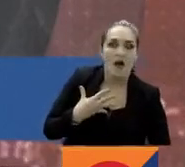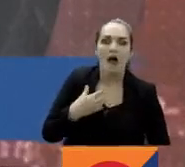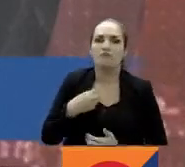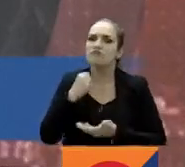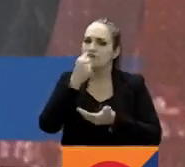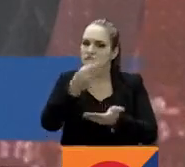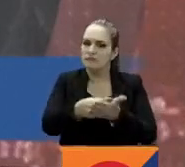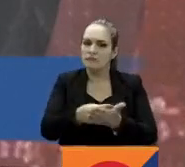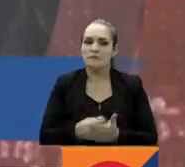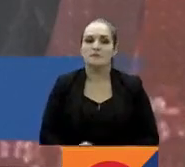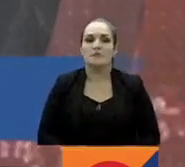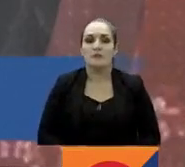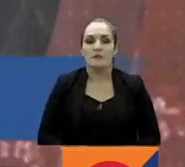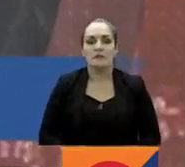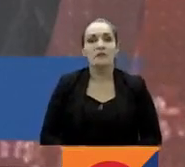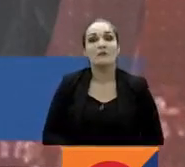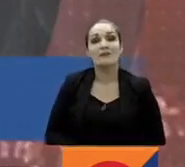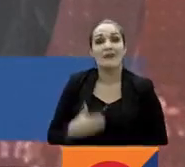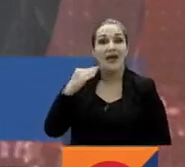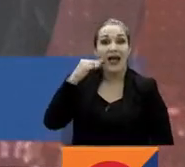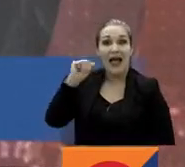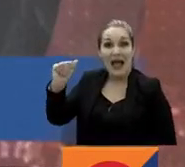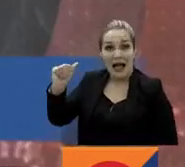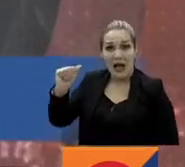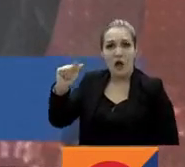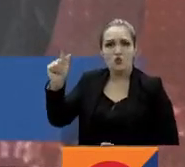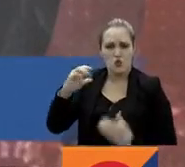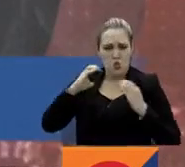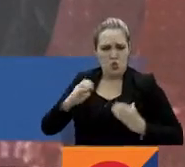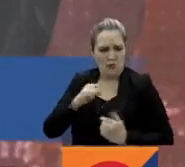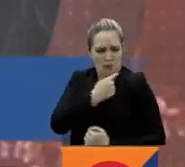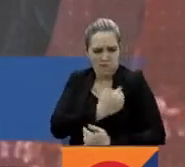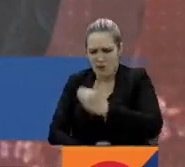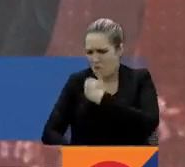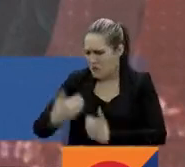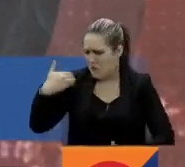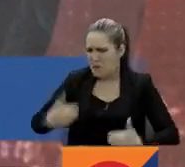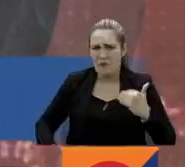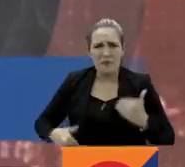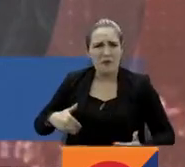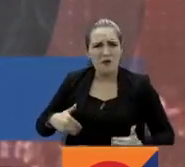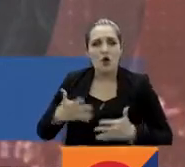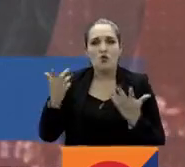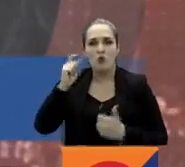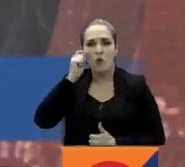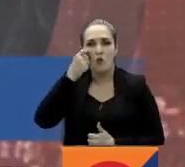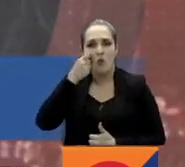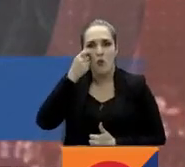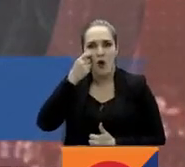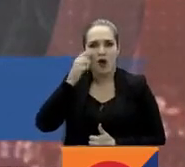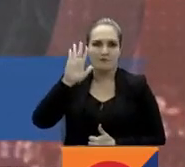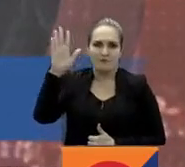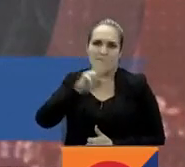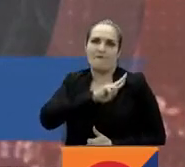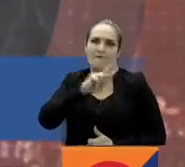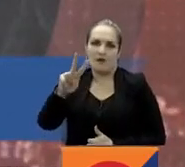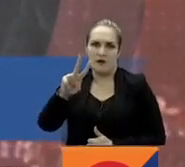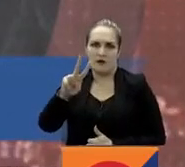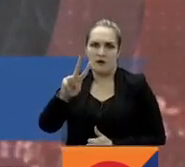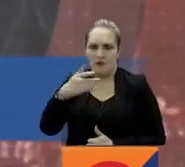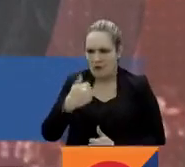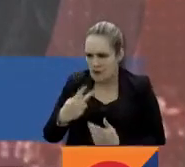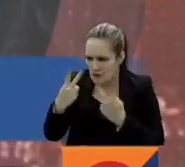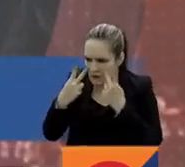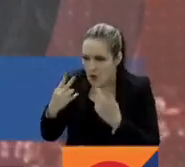Un nuevo cuerpo desmembrado fue hallado en Buga, Valle del Cauca. La víctima fue una mujer de 29 años de edad. Las autoridades investigan si se trata